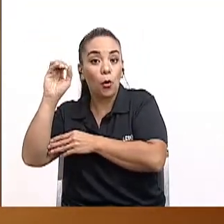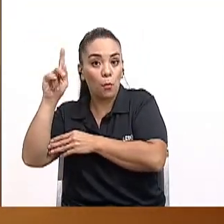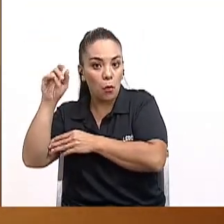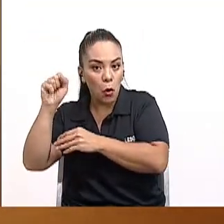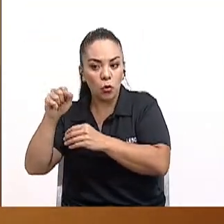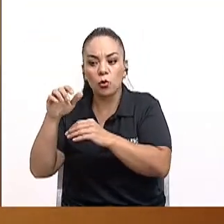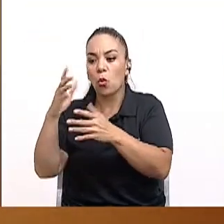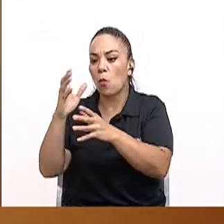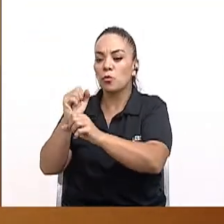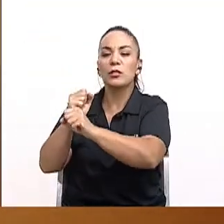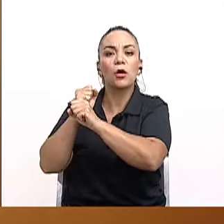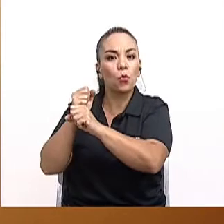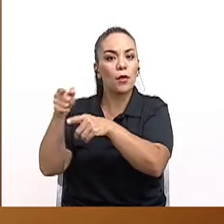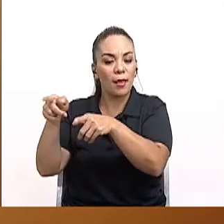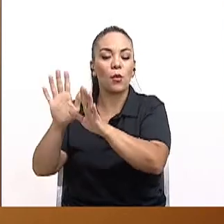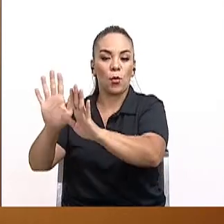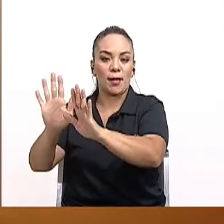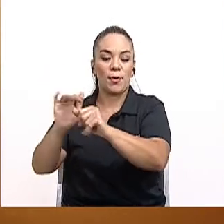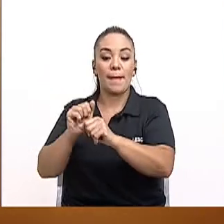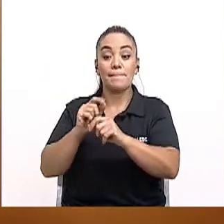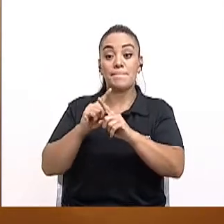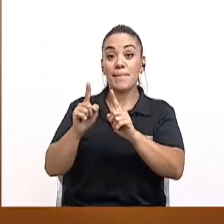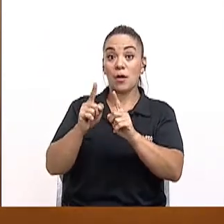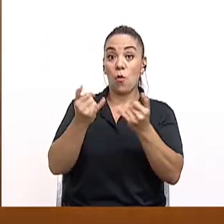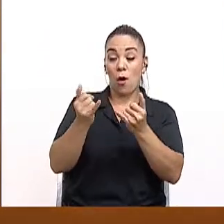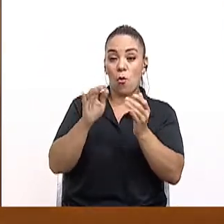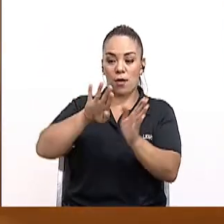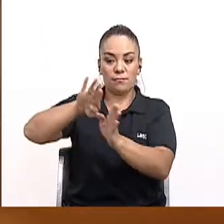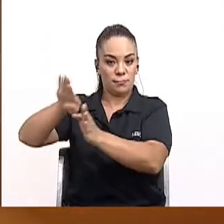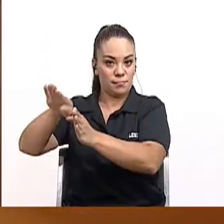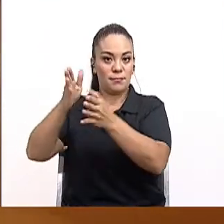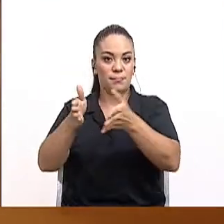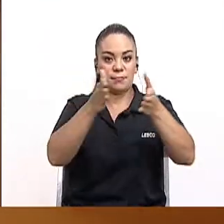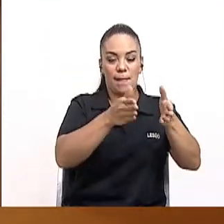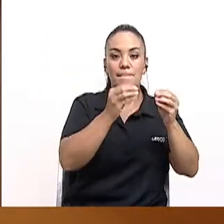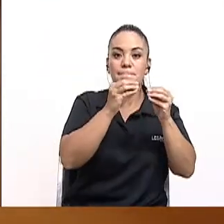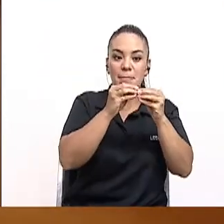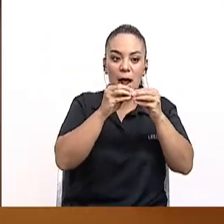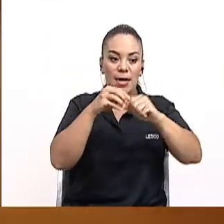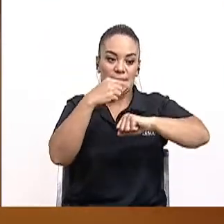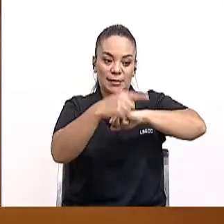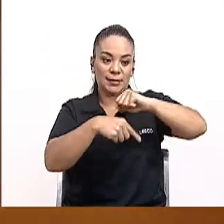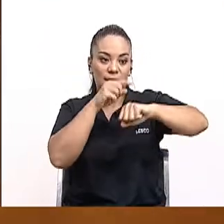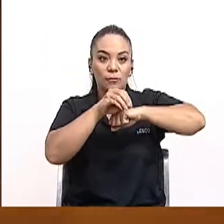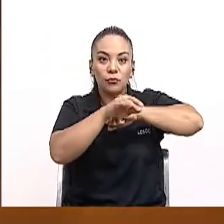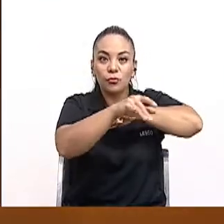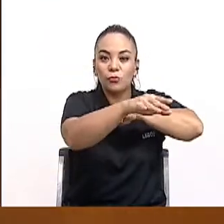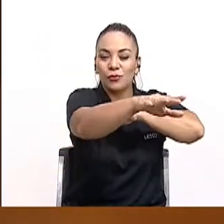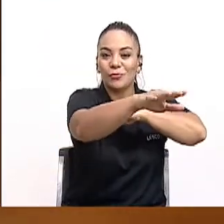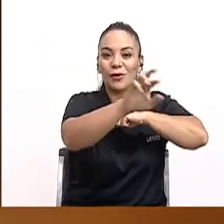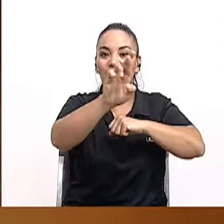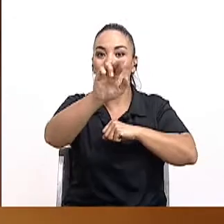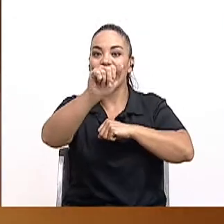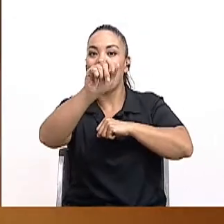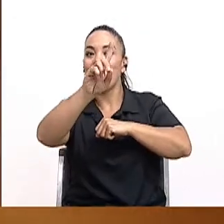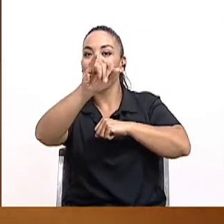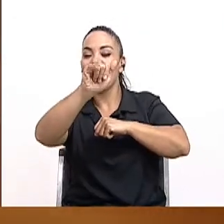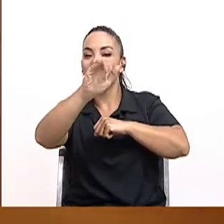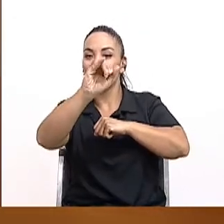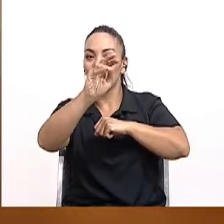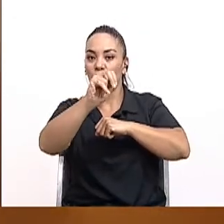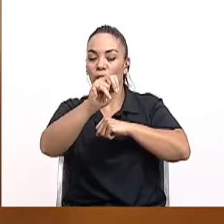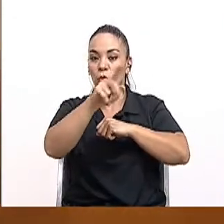manejar esos isótopos, pero en este momento vamos a conocer más sobre las radiaciones electromagnéticas. ¿Han escuchado hablar sobre el